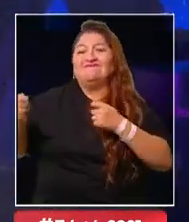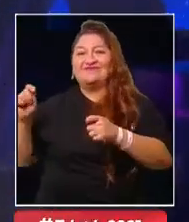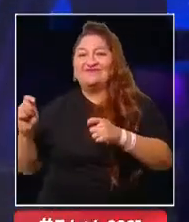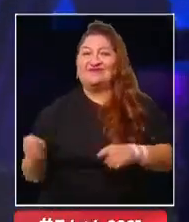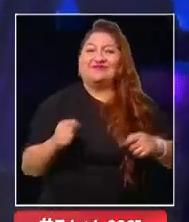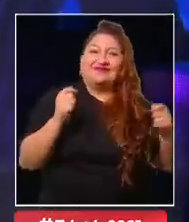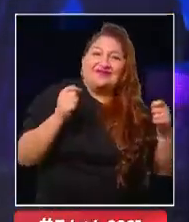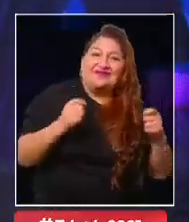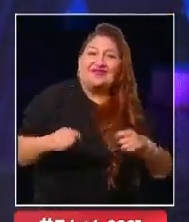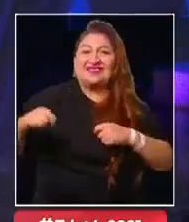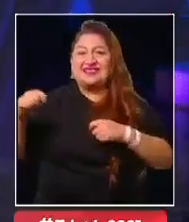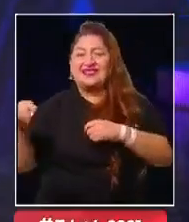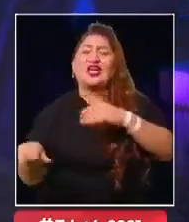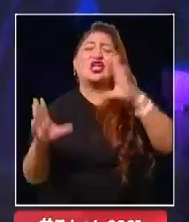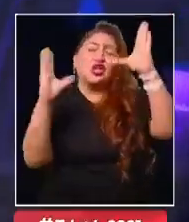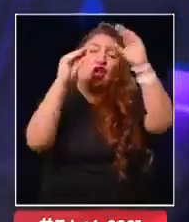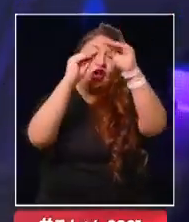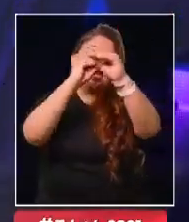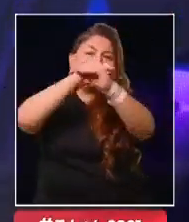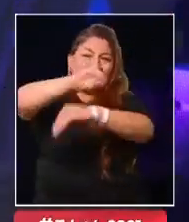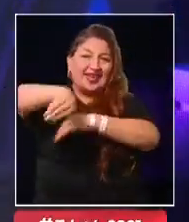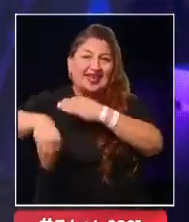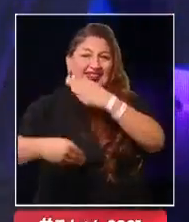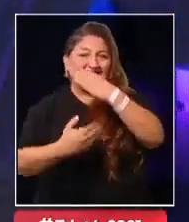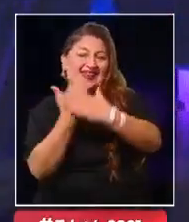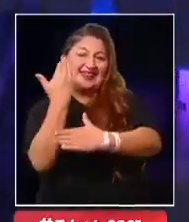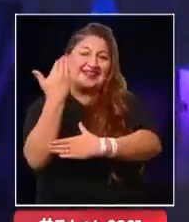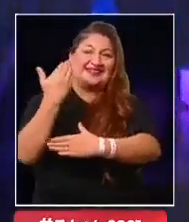Noche y Día. Así es, necesitamos canciones.